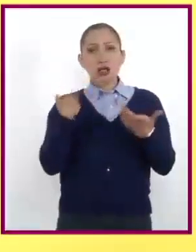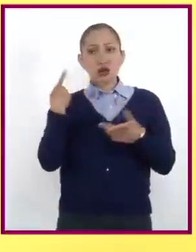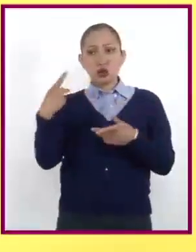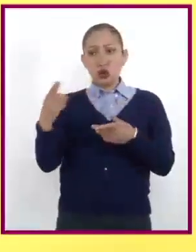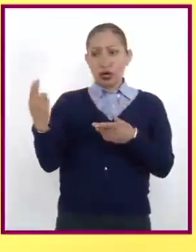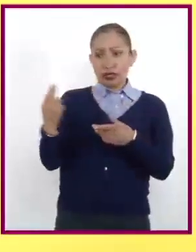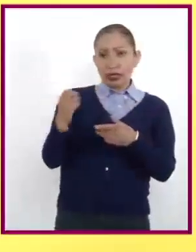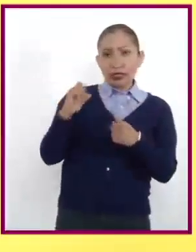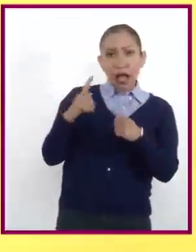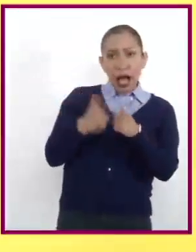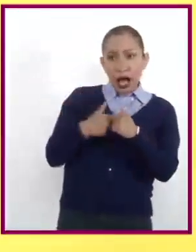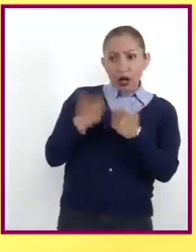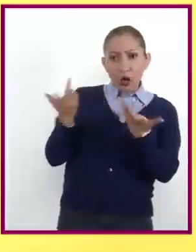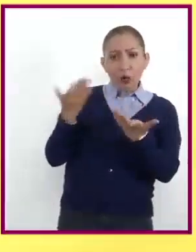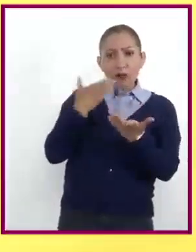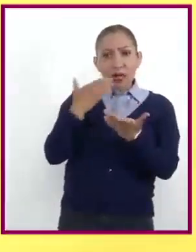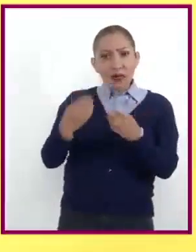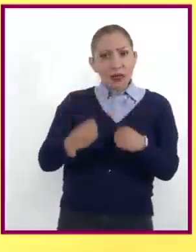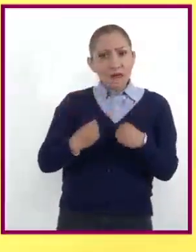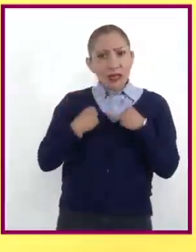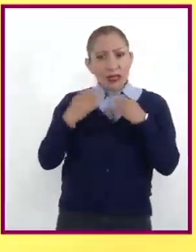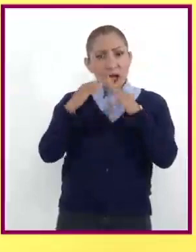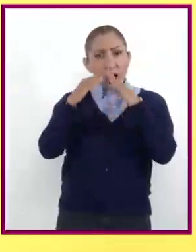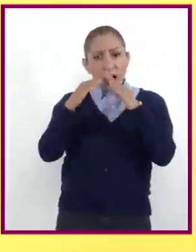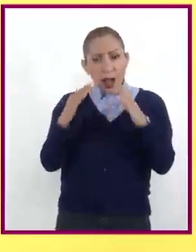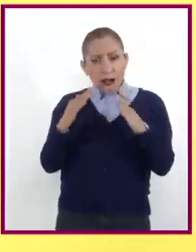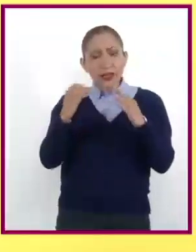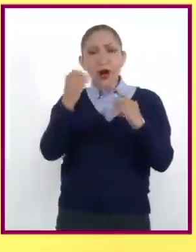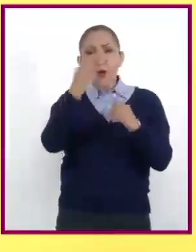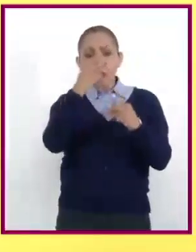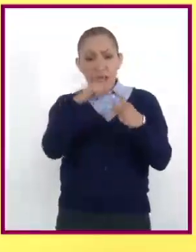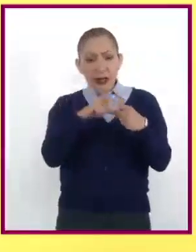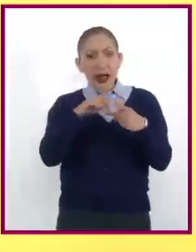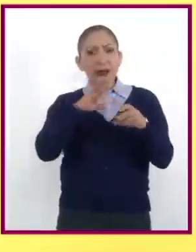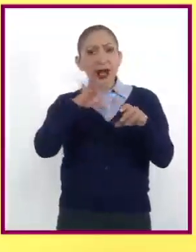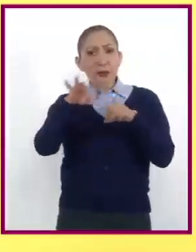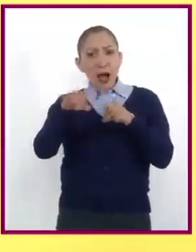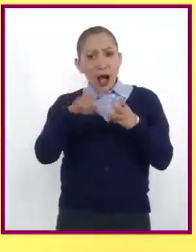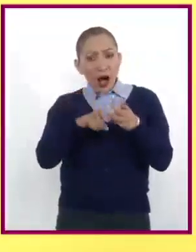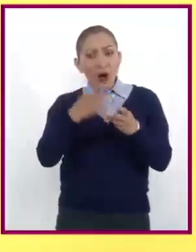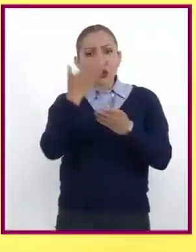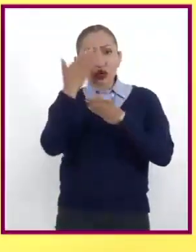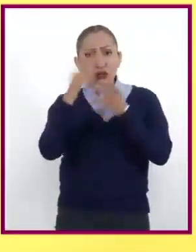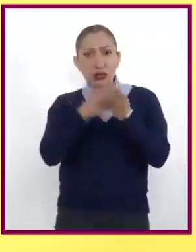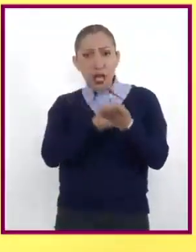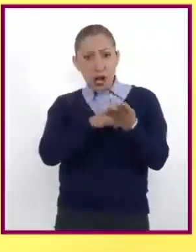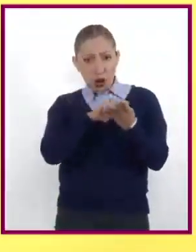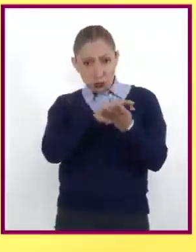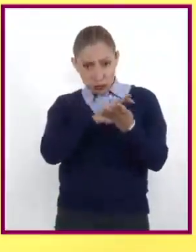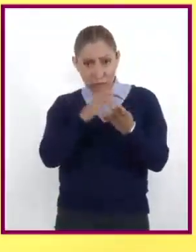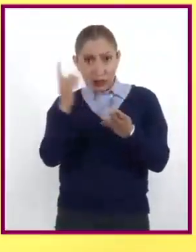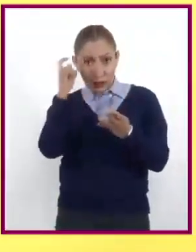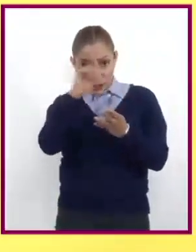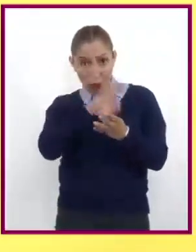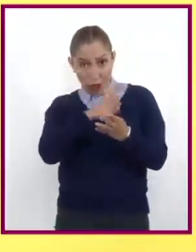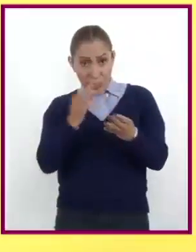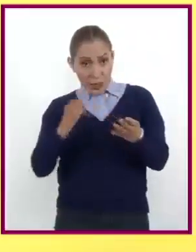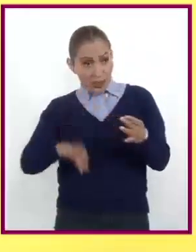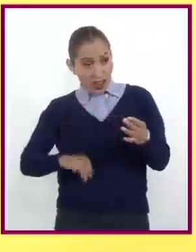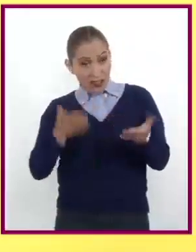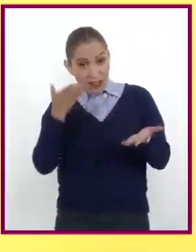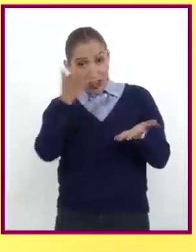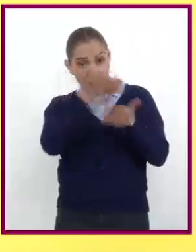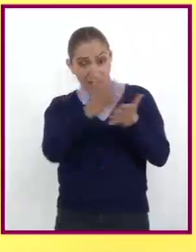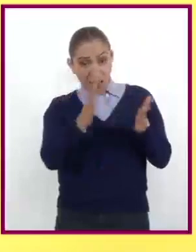sus necesidades más elementales de vivienda, alimentación, trabajo, estudio y salud, difícilmente estará